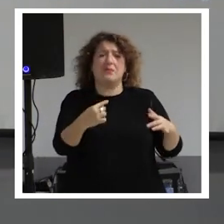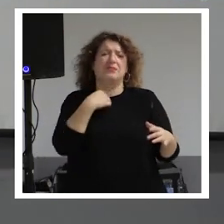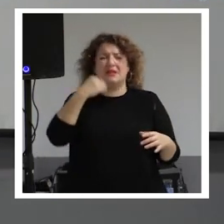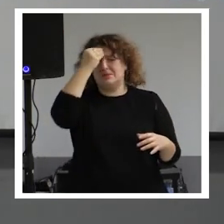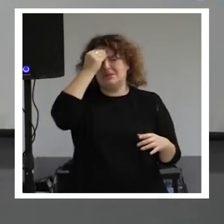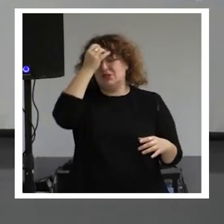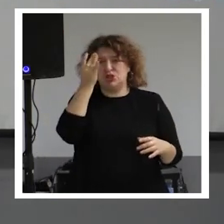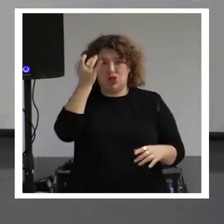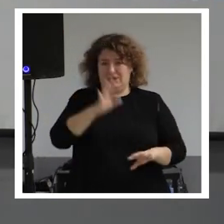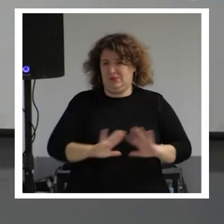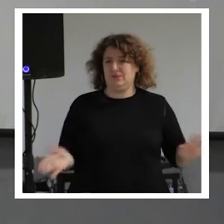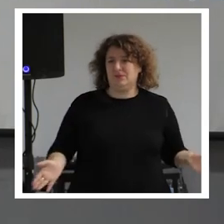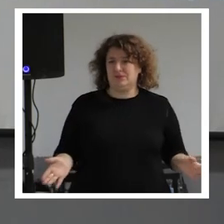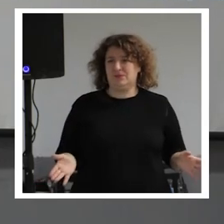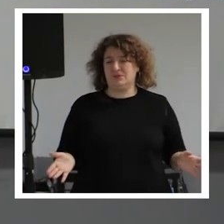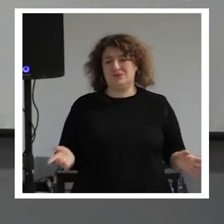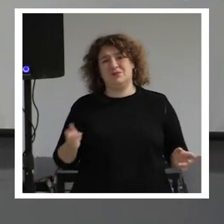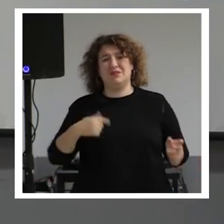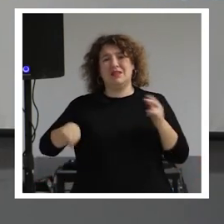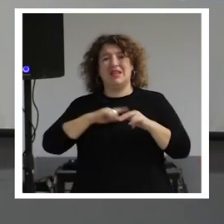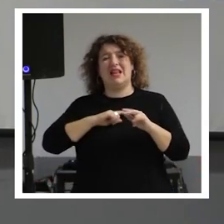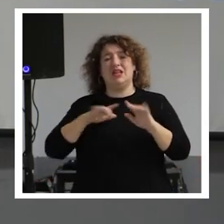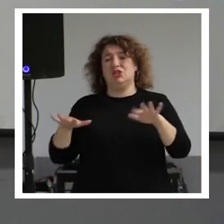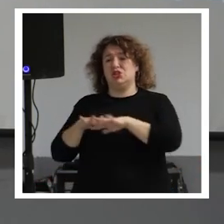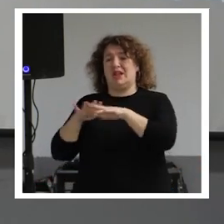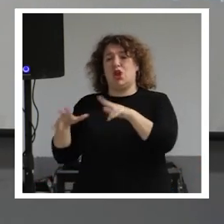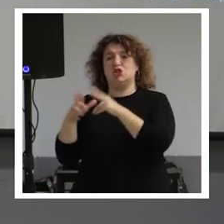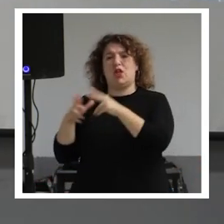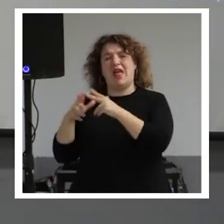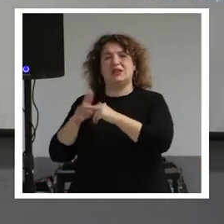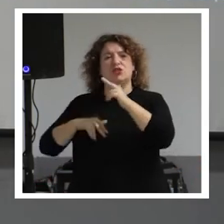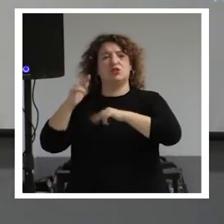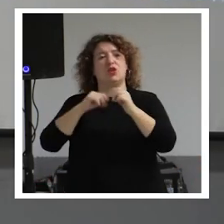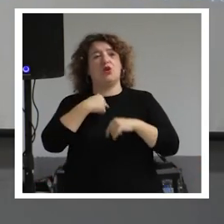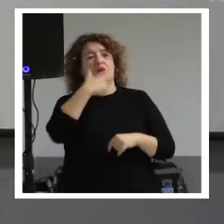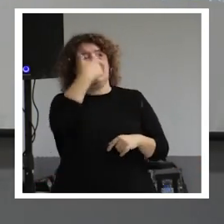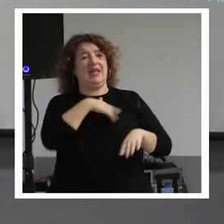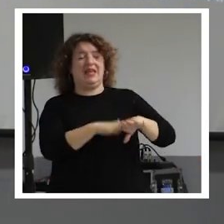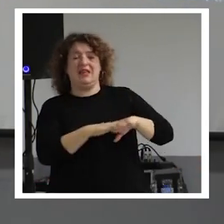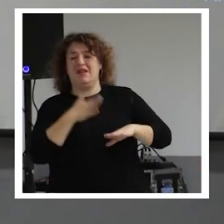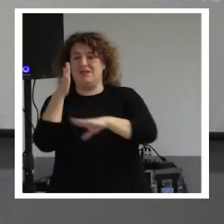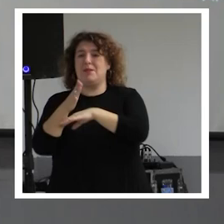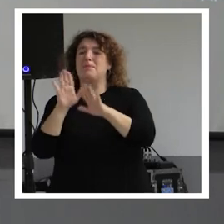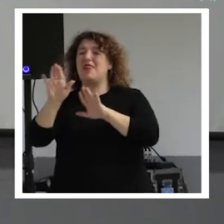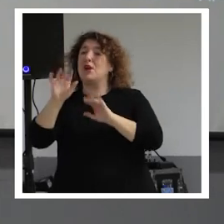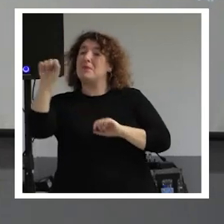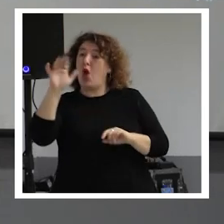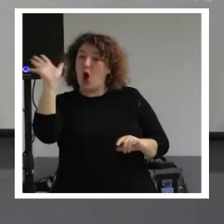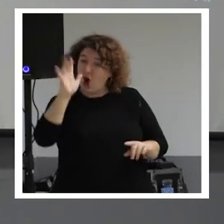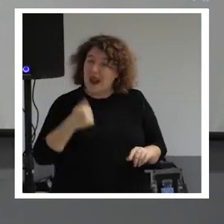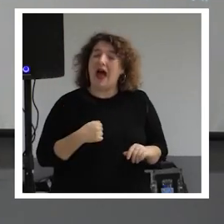organizado en que participe no por ética y esto se lo digo porque nosotros como izquierda en chile no hemos pegado nos perdimos una década